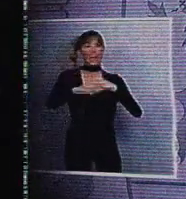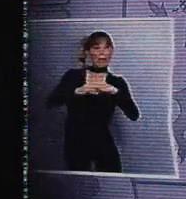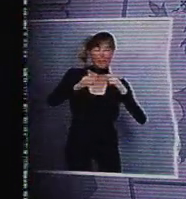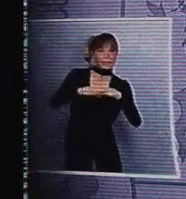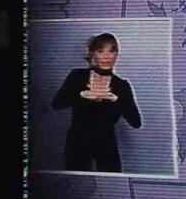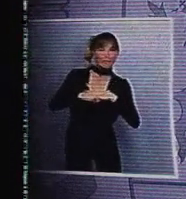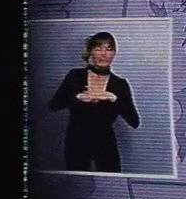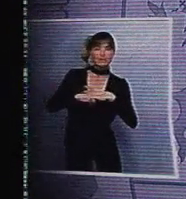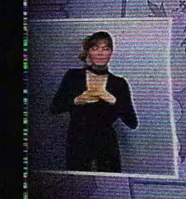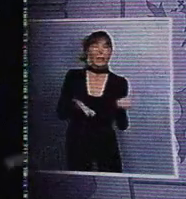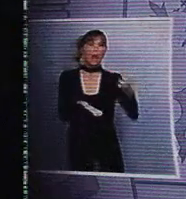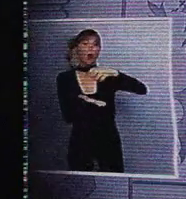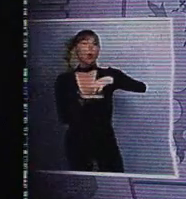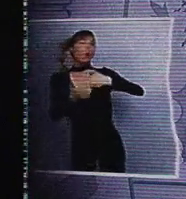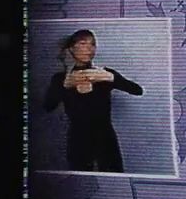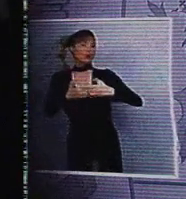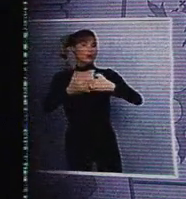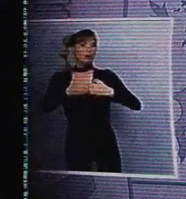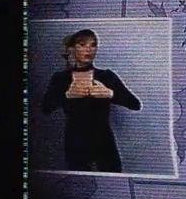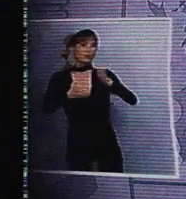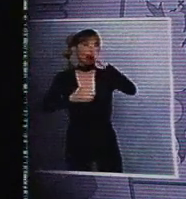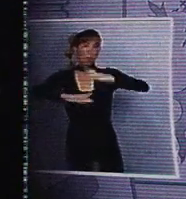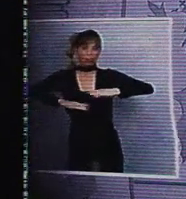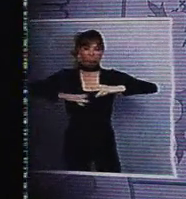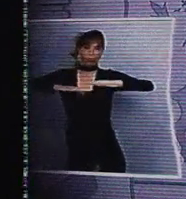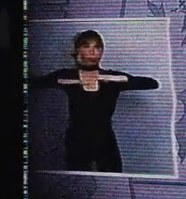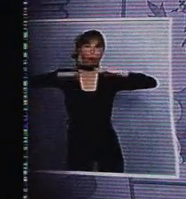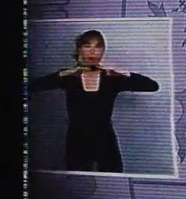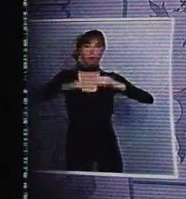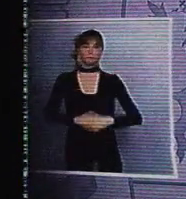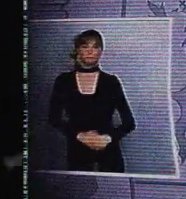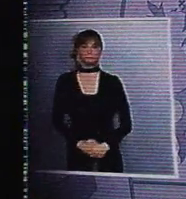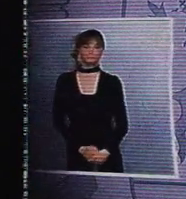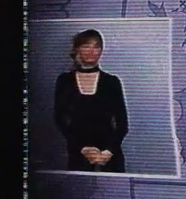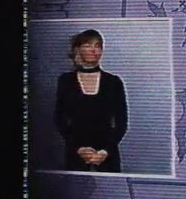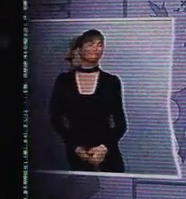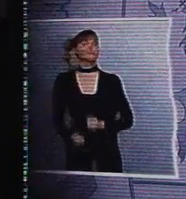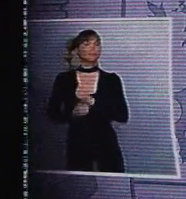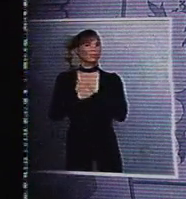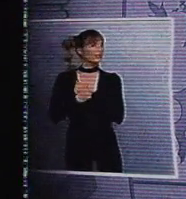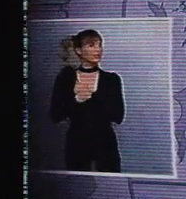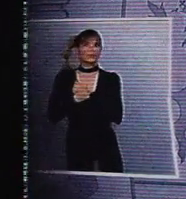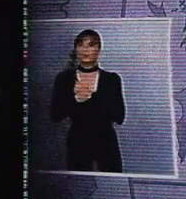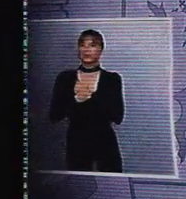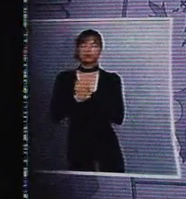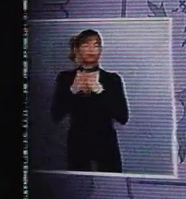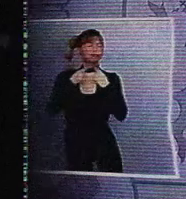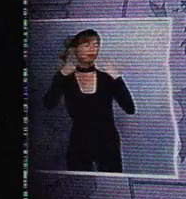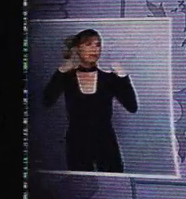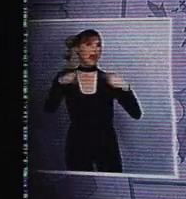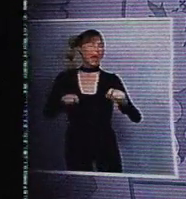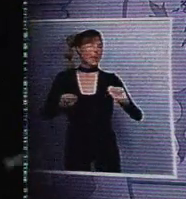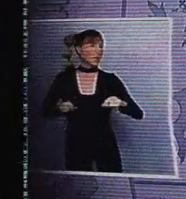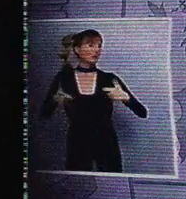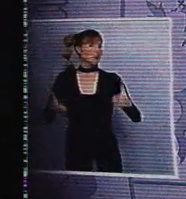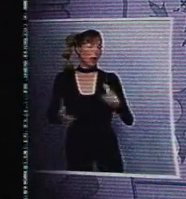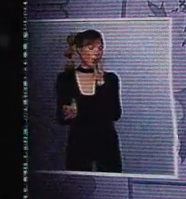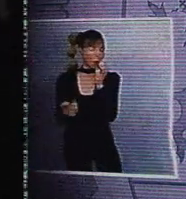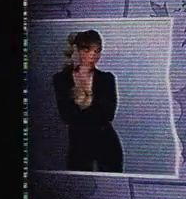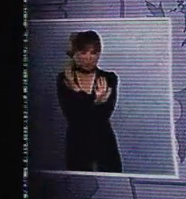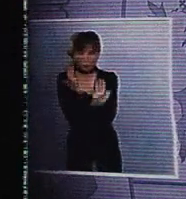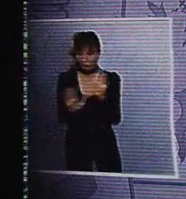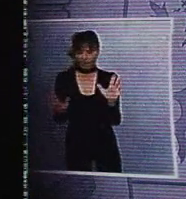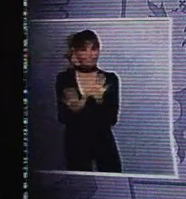desprecio de este gobierno por la vida humana que la prohibición de movilizar al ejército bajo amenaza de arresto mientras las aguas